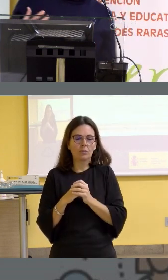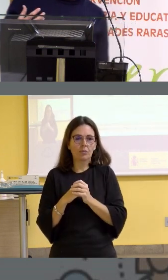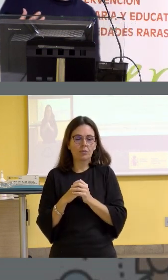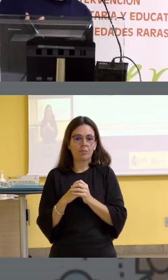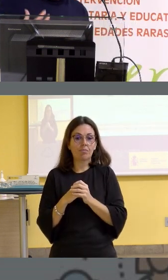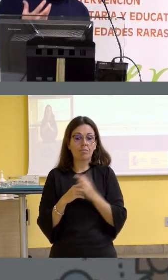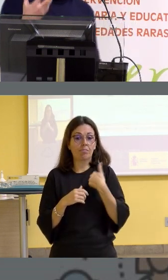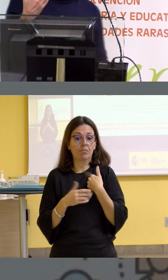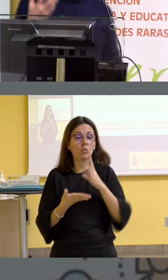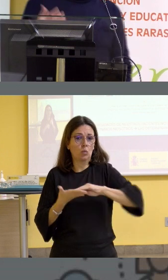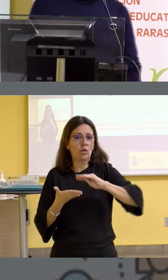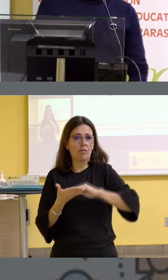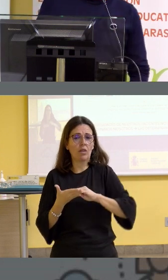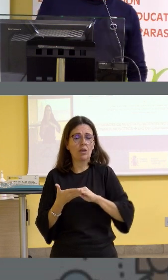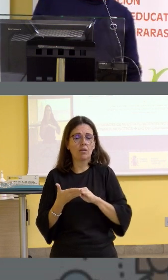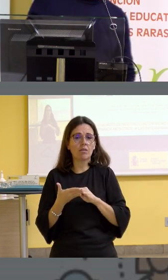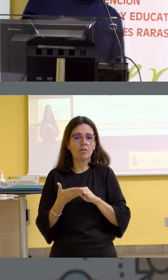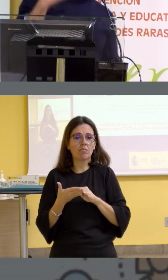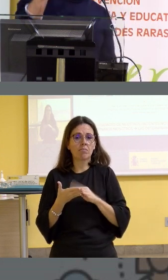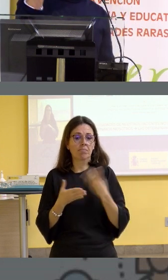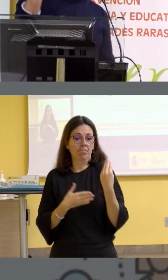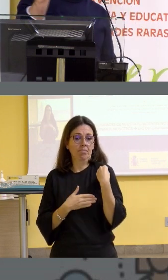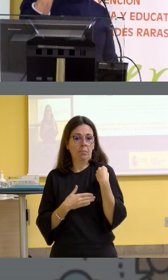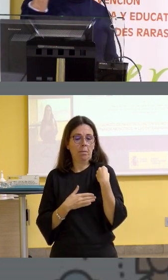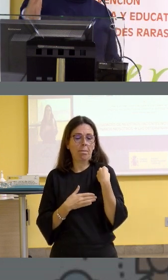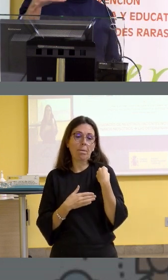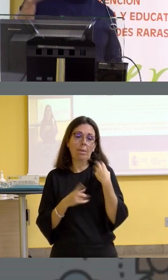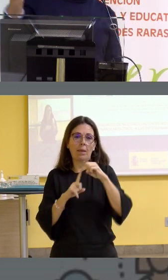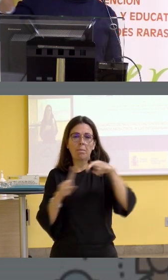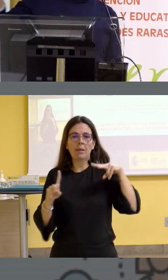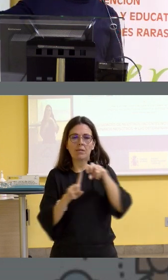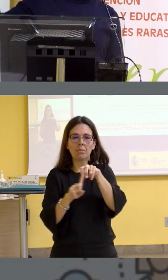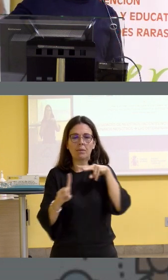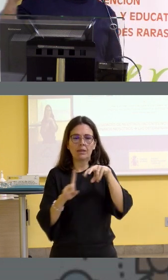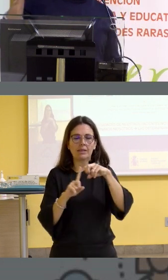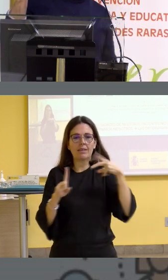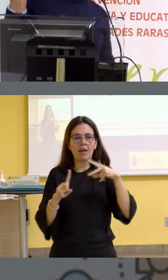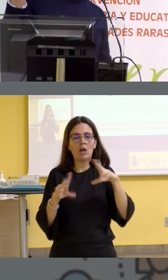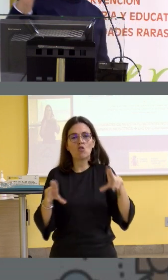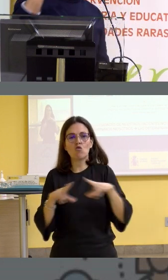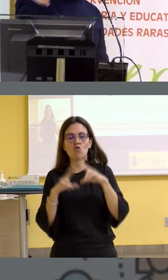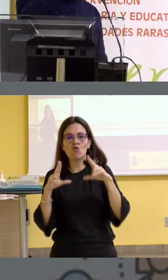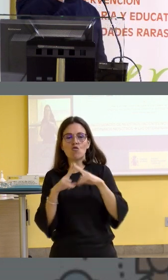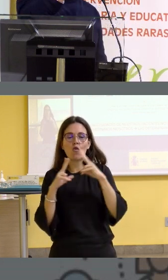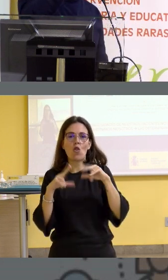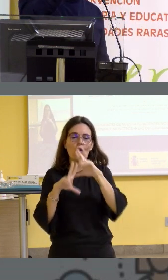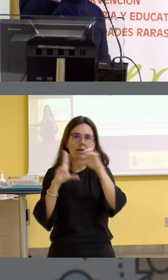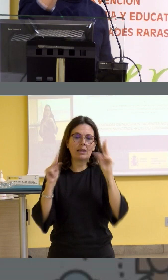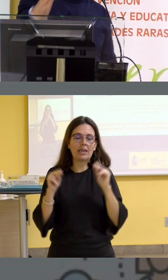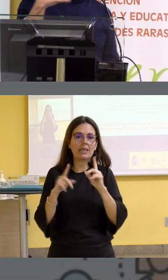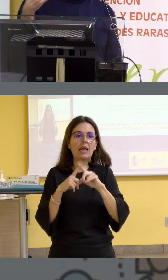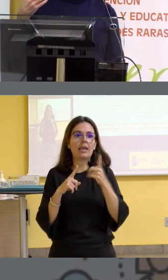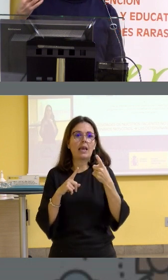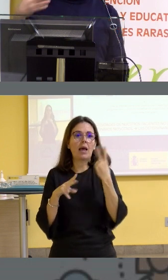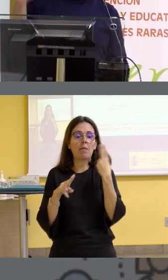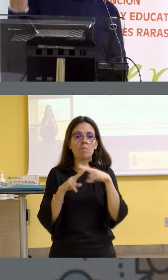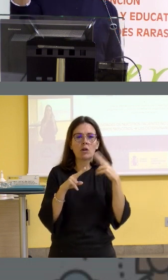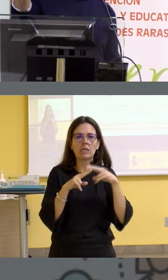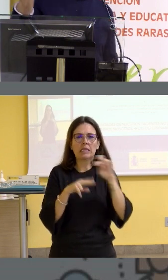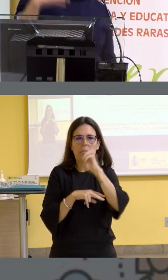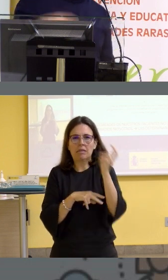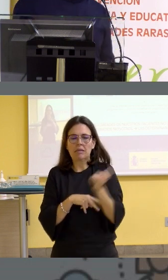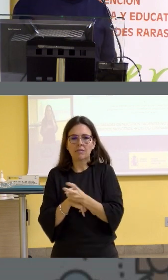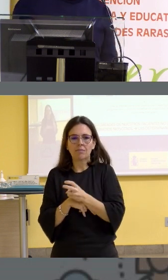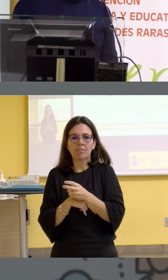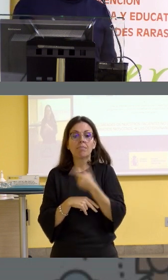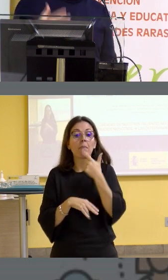Claro, a mí muchas veces me han preguntado, desde perspectivas sociosanitarias, educativas, políticas, ¿qué hay que hacer